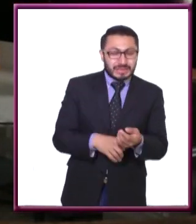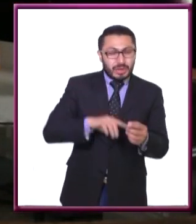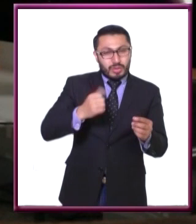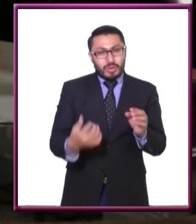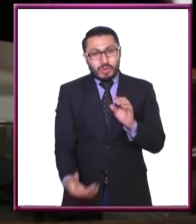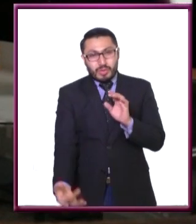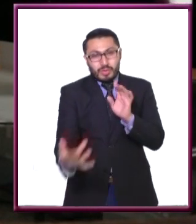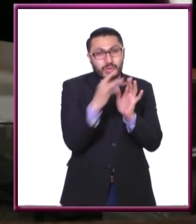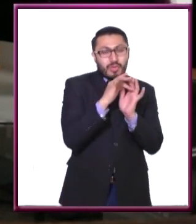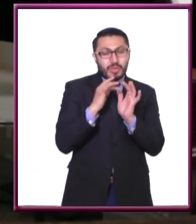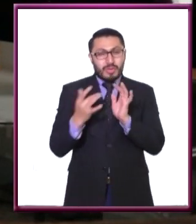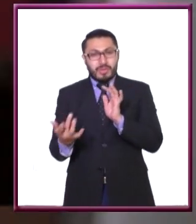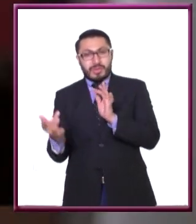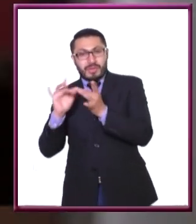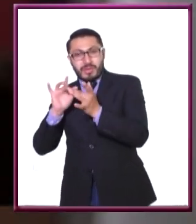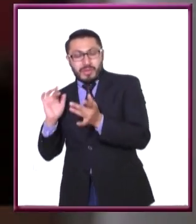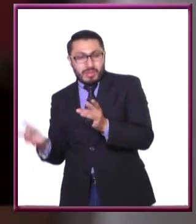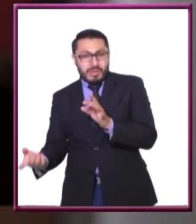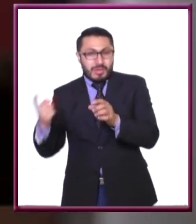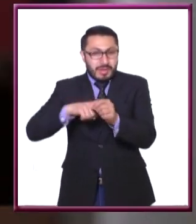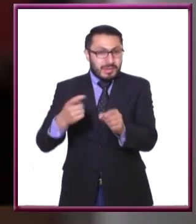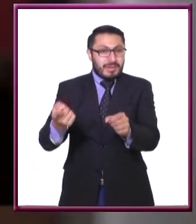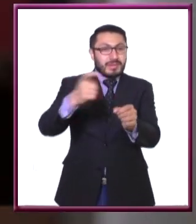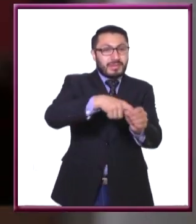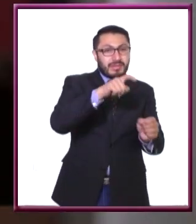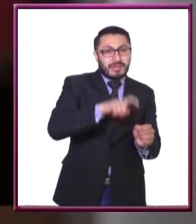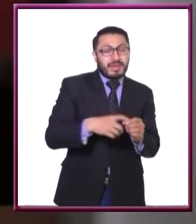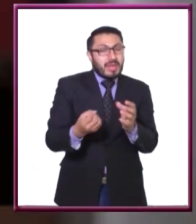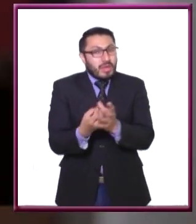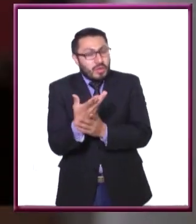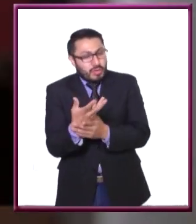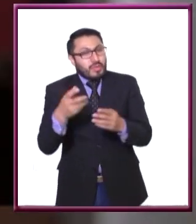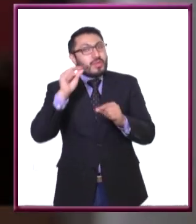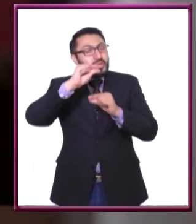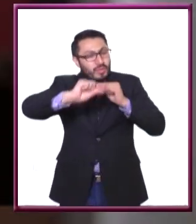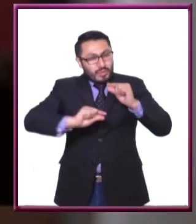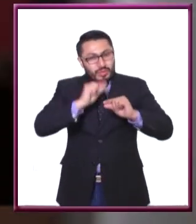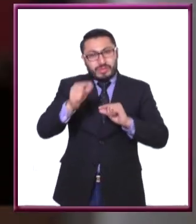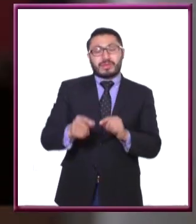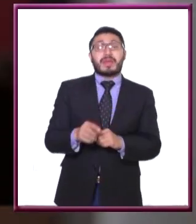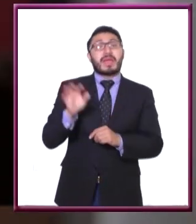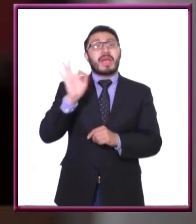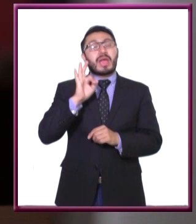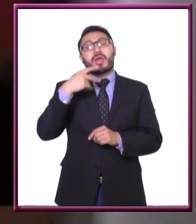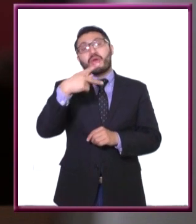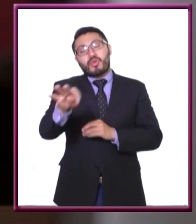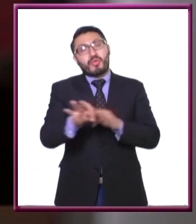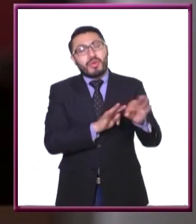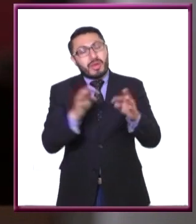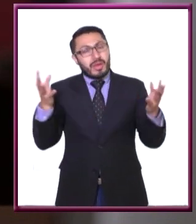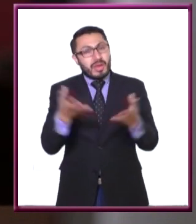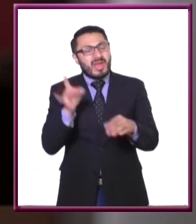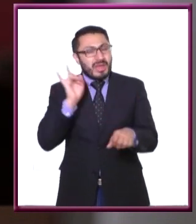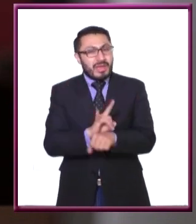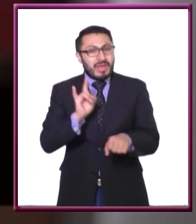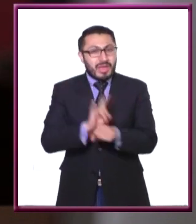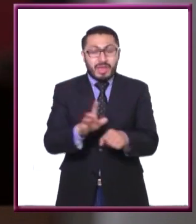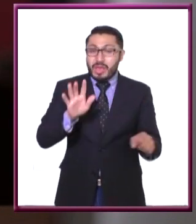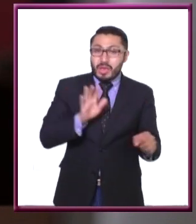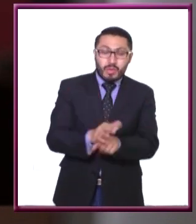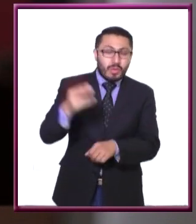forman estos nuevos elementos. Y en las simulaciones que usted realiza, ¿cuáles son las